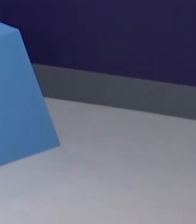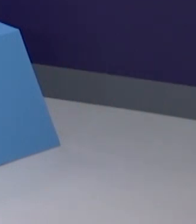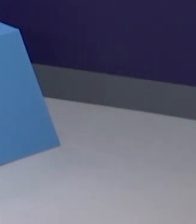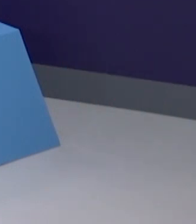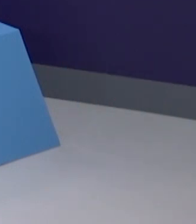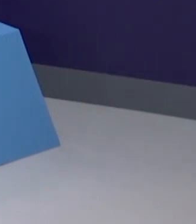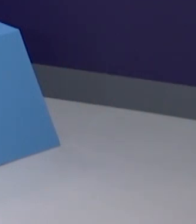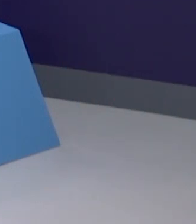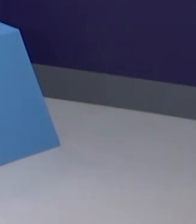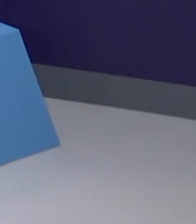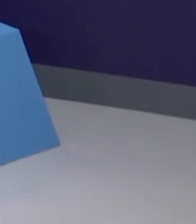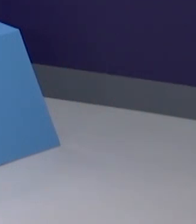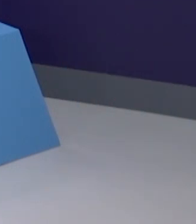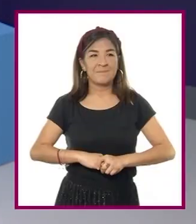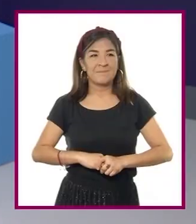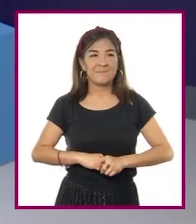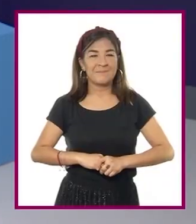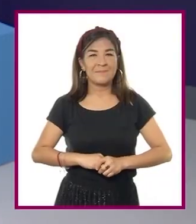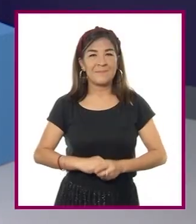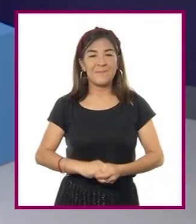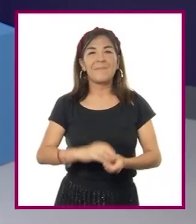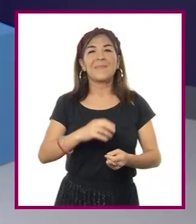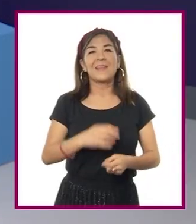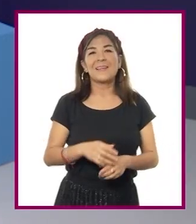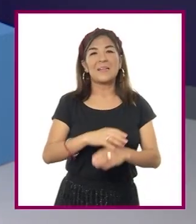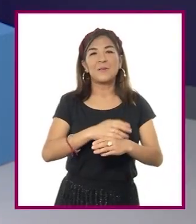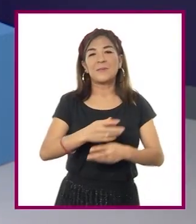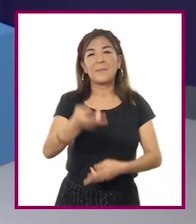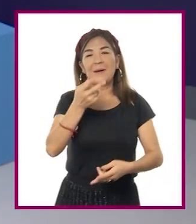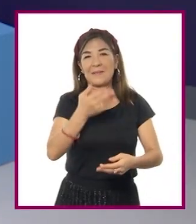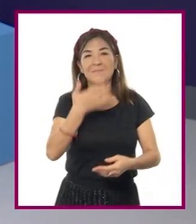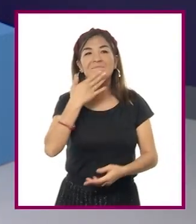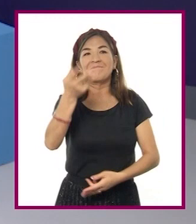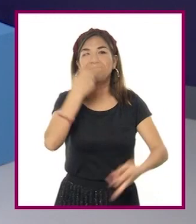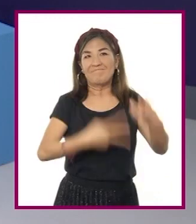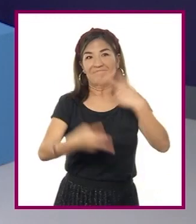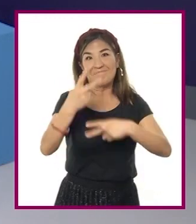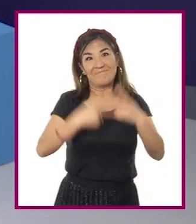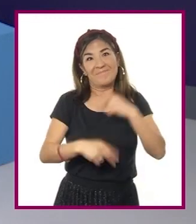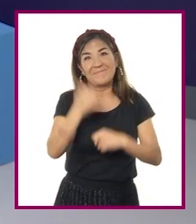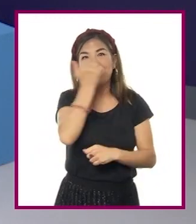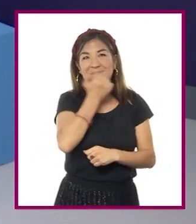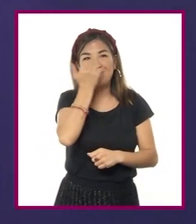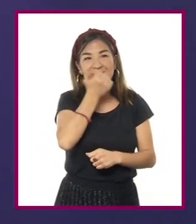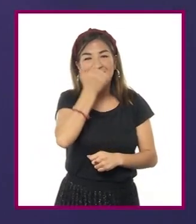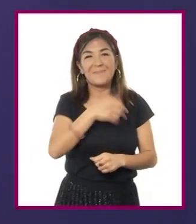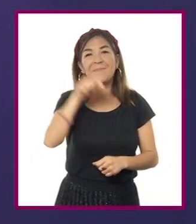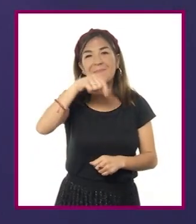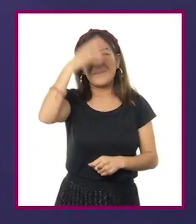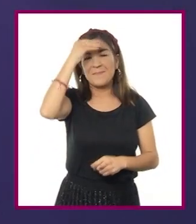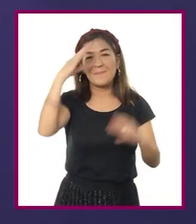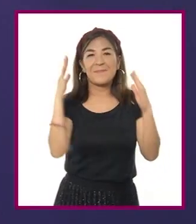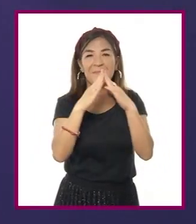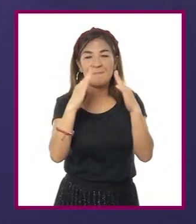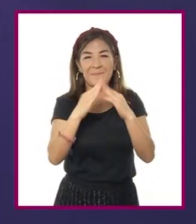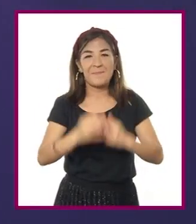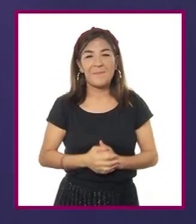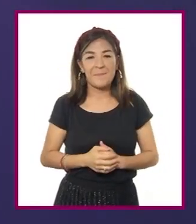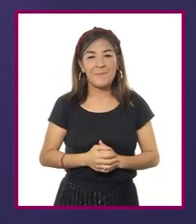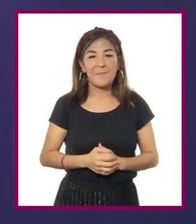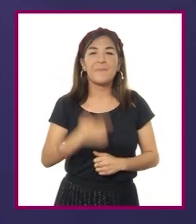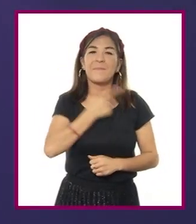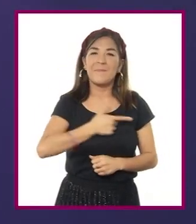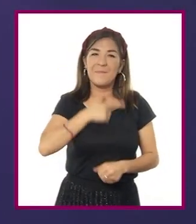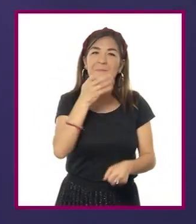Alumnas y alumnos, sean bienvenidas y bienvenidos a una sesión más de Aprende en Casa. Es un gusto poder compartir